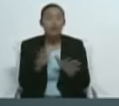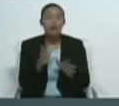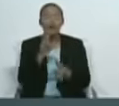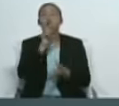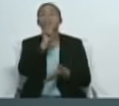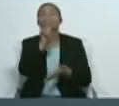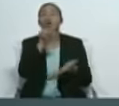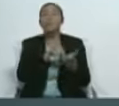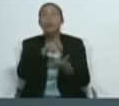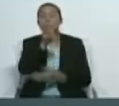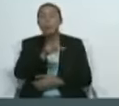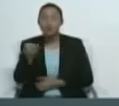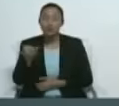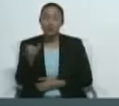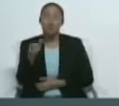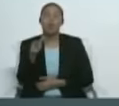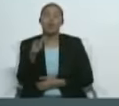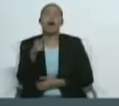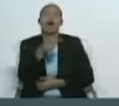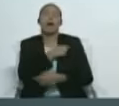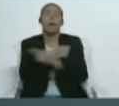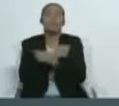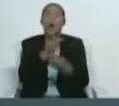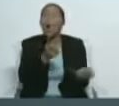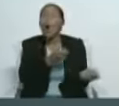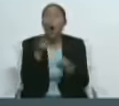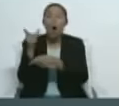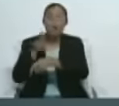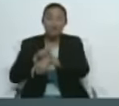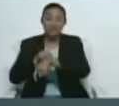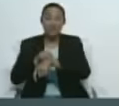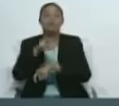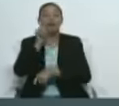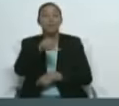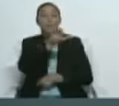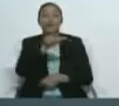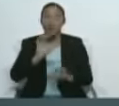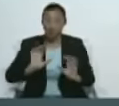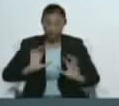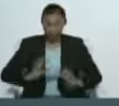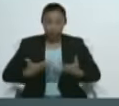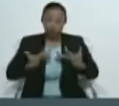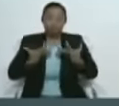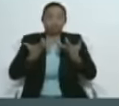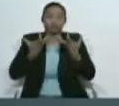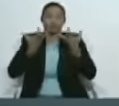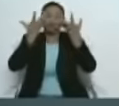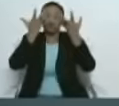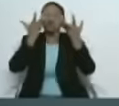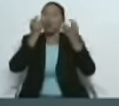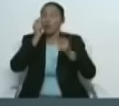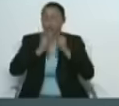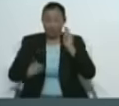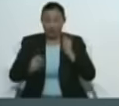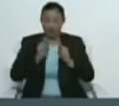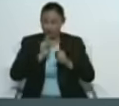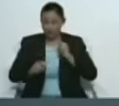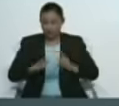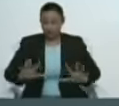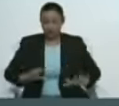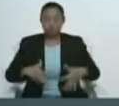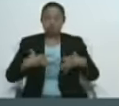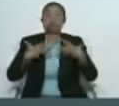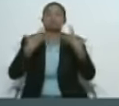heridos muchos de ellos quemados vivos por manifestantes violentos vinculados a